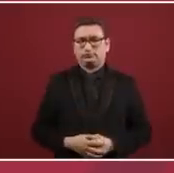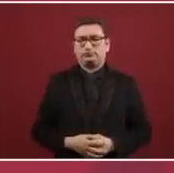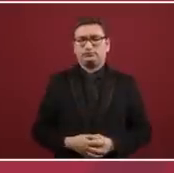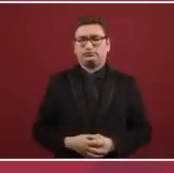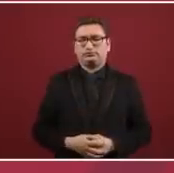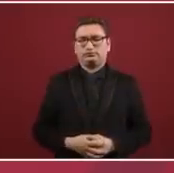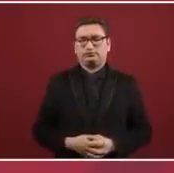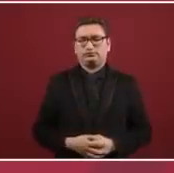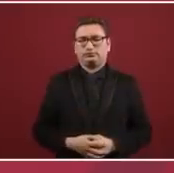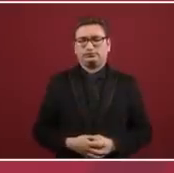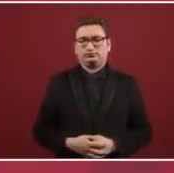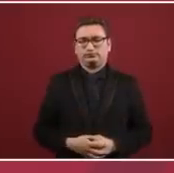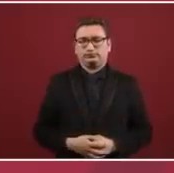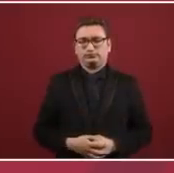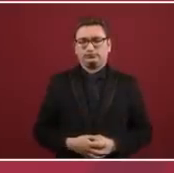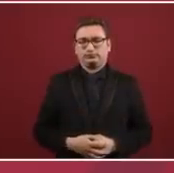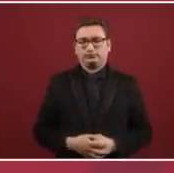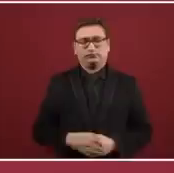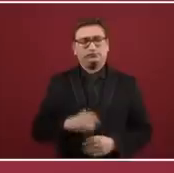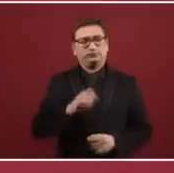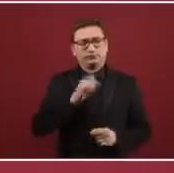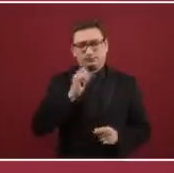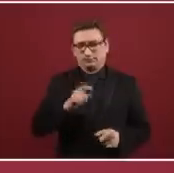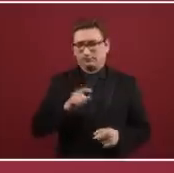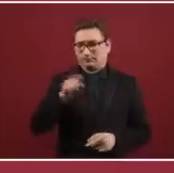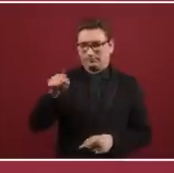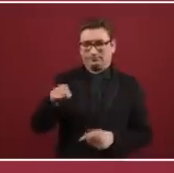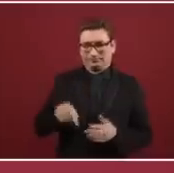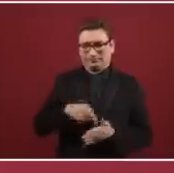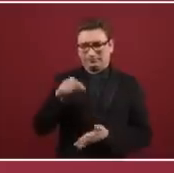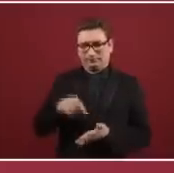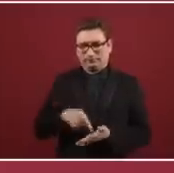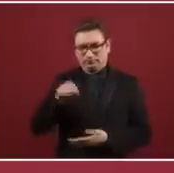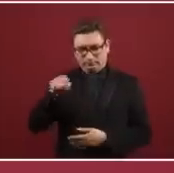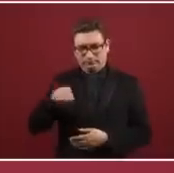acudió a esta instancia